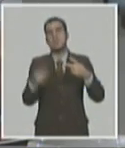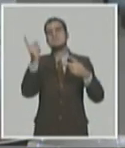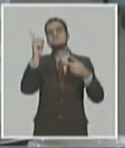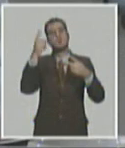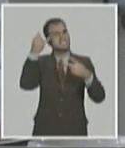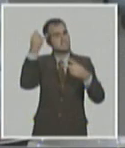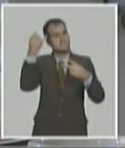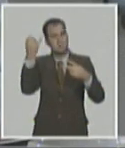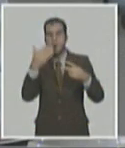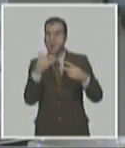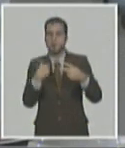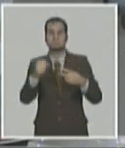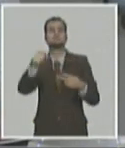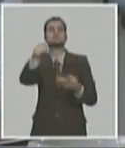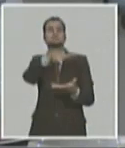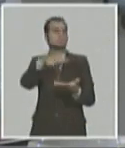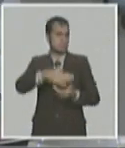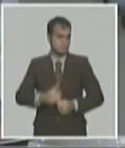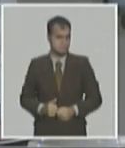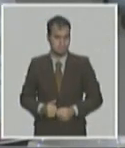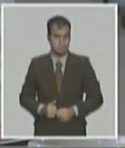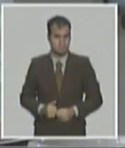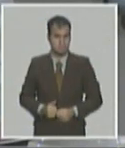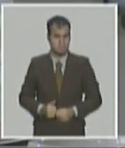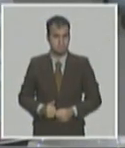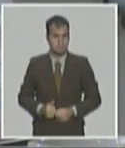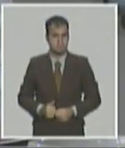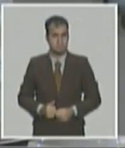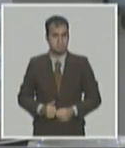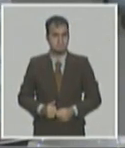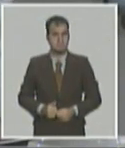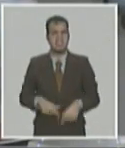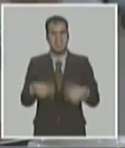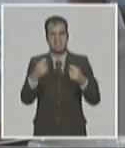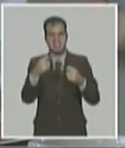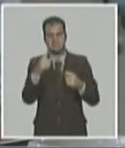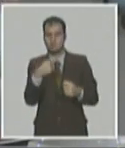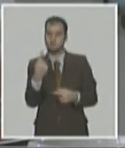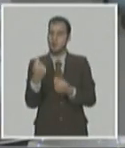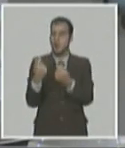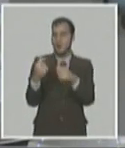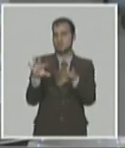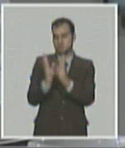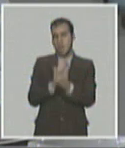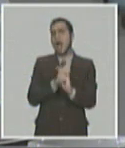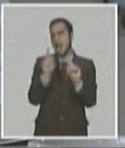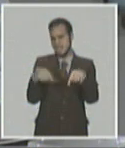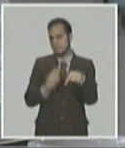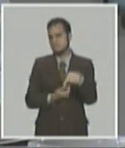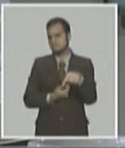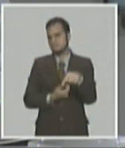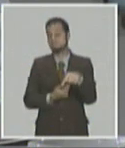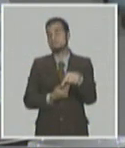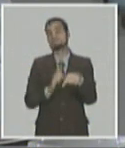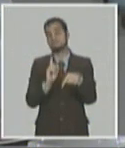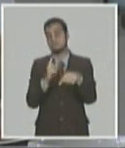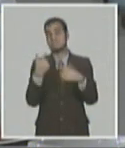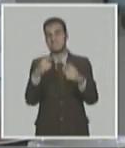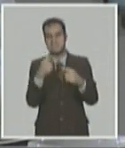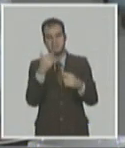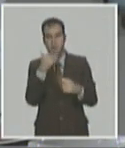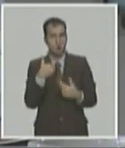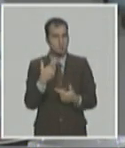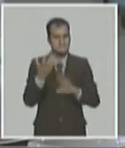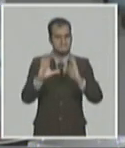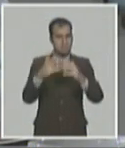ideológico de nuestra sociedad, pues tenemos la conceptualización, pero vista más bien desde el punto de vista económico. Y tenemos que acudir al marxismo y